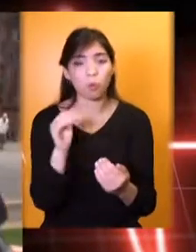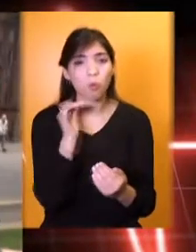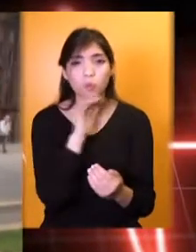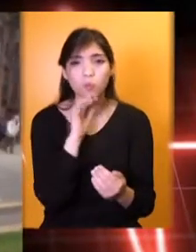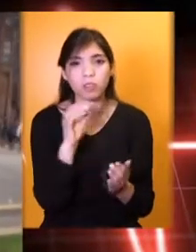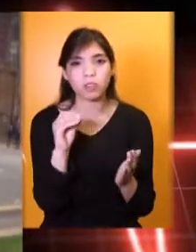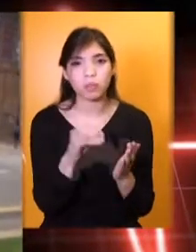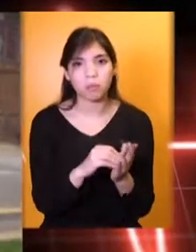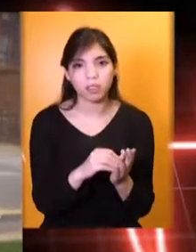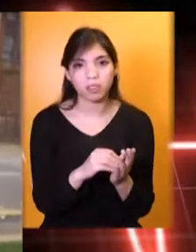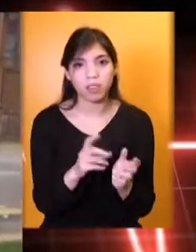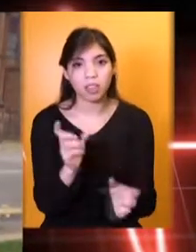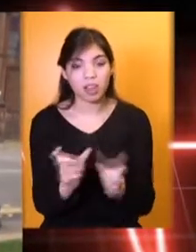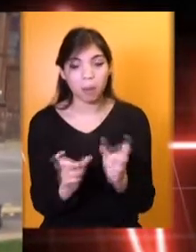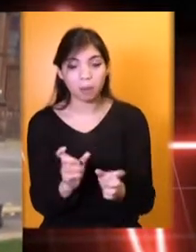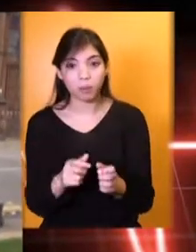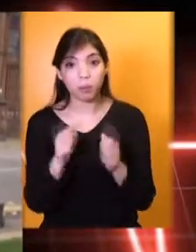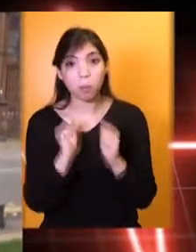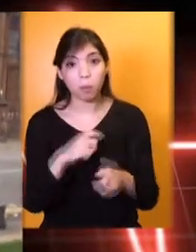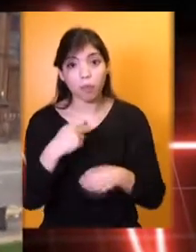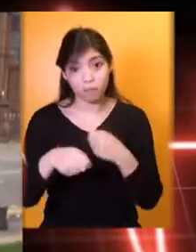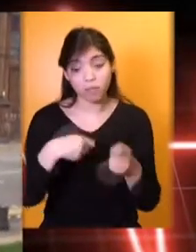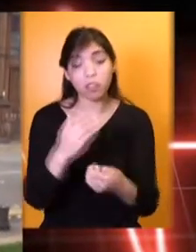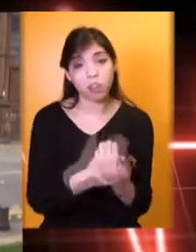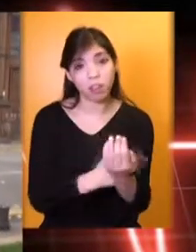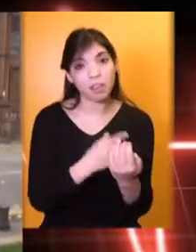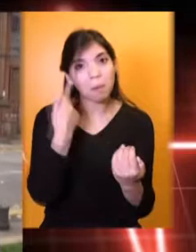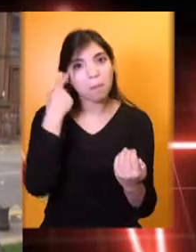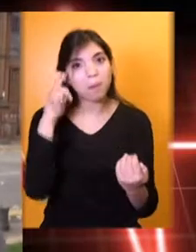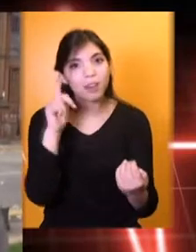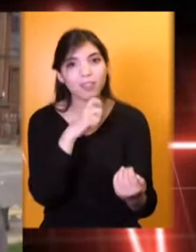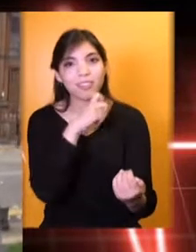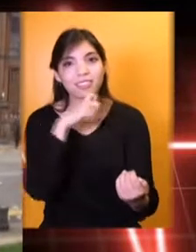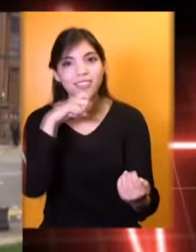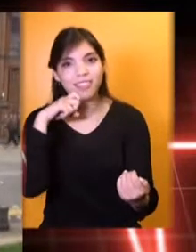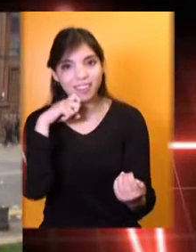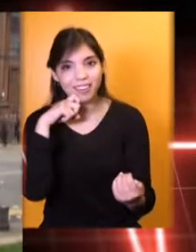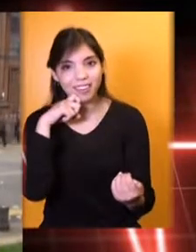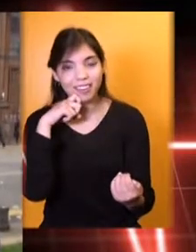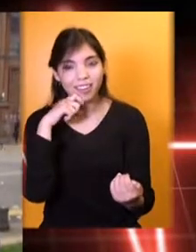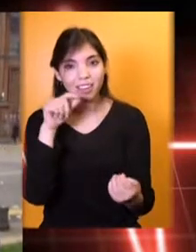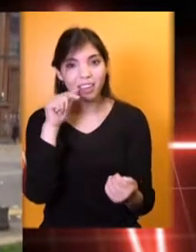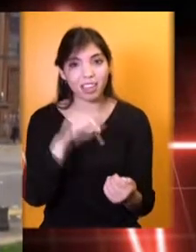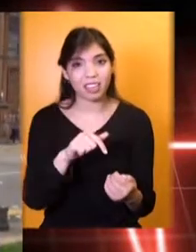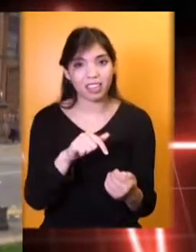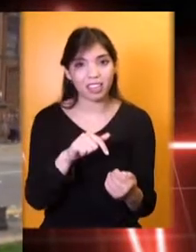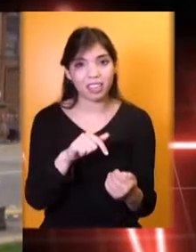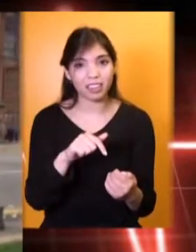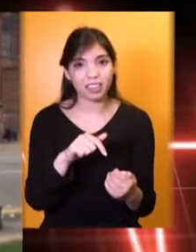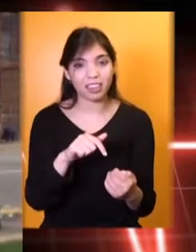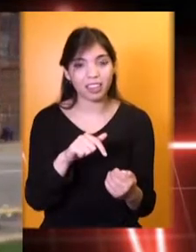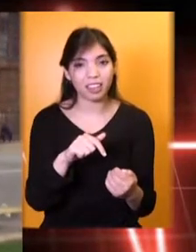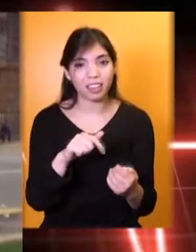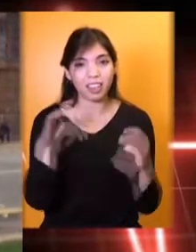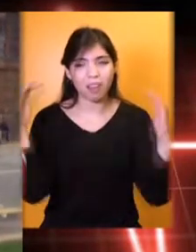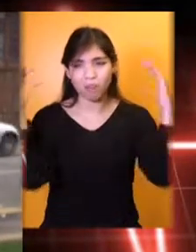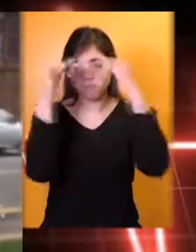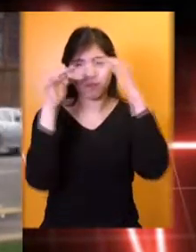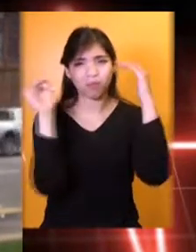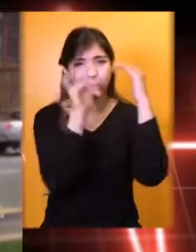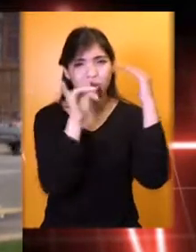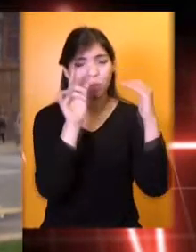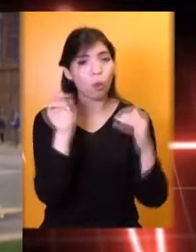decirle a los vendedores de leña que vendan leña seca. O si ahora, si estamos en este tiempo, con este ambiente